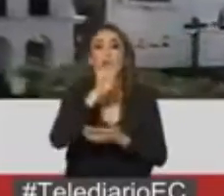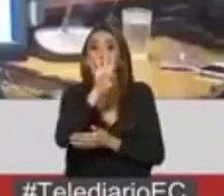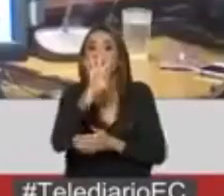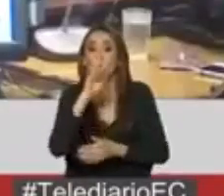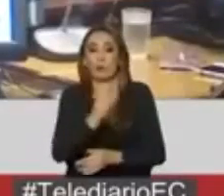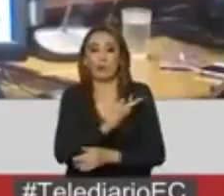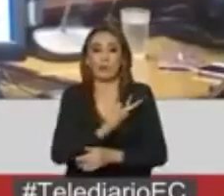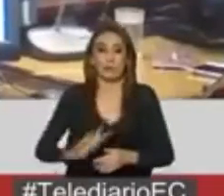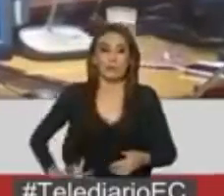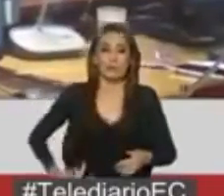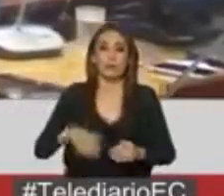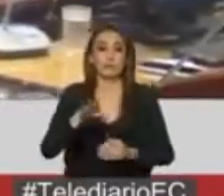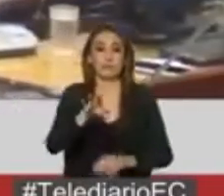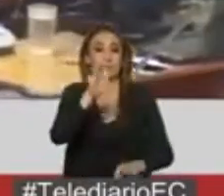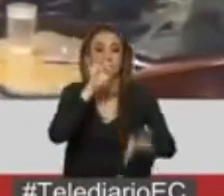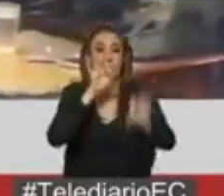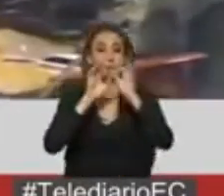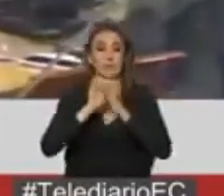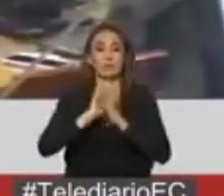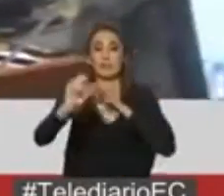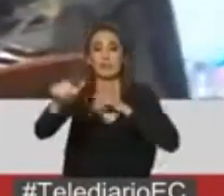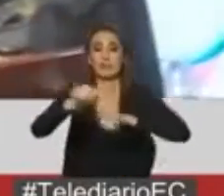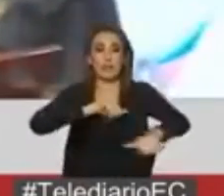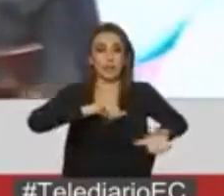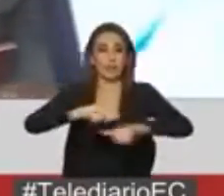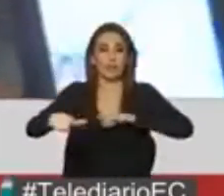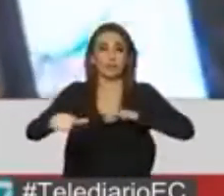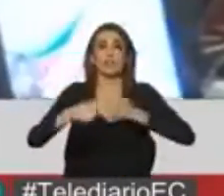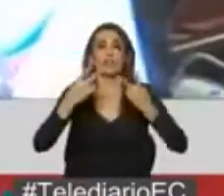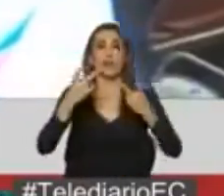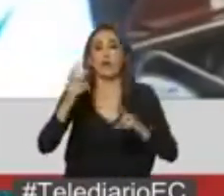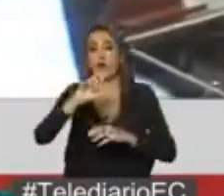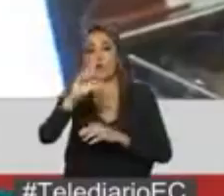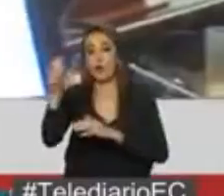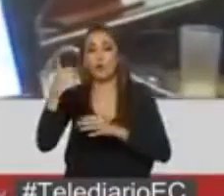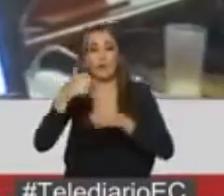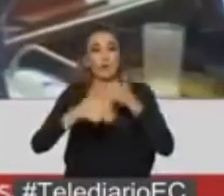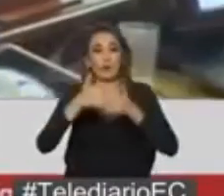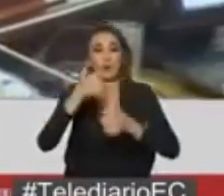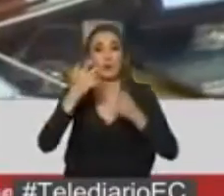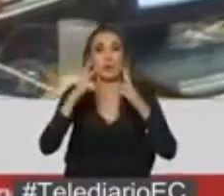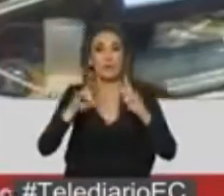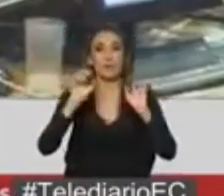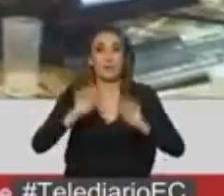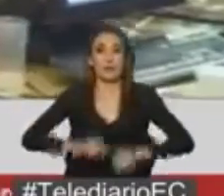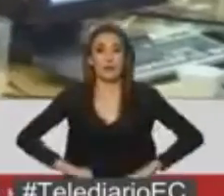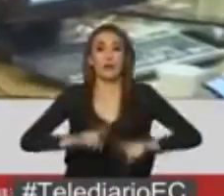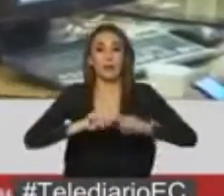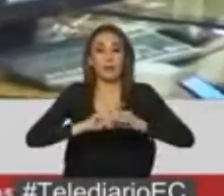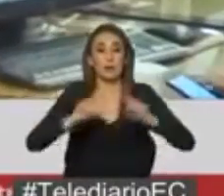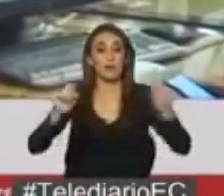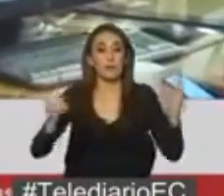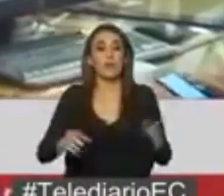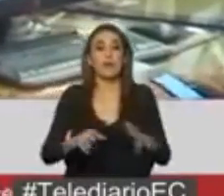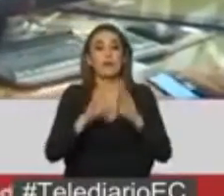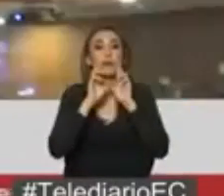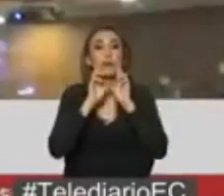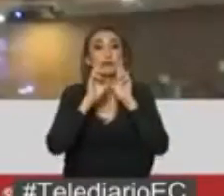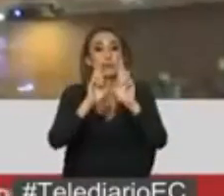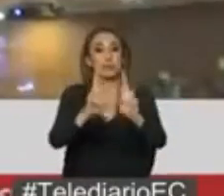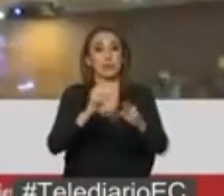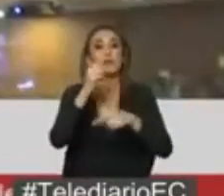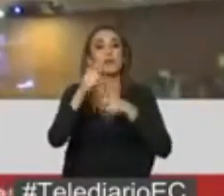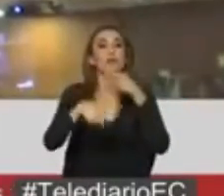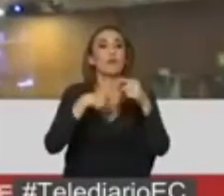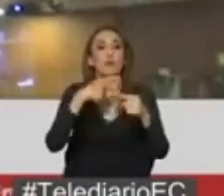gobierno. El silencio administrativo o el Ministerio de la Ley es otro de los escenarios posibles, pero el desenlace se conocerá